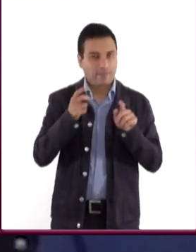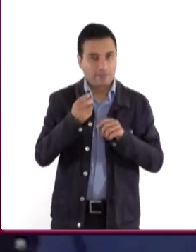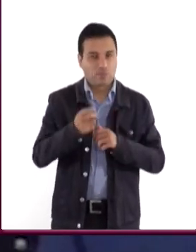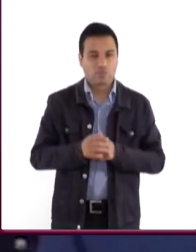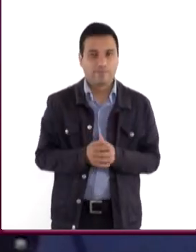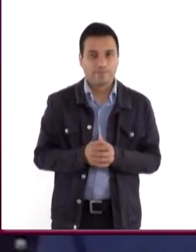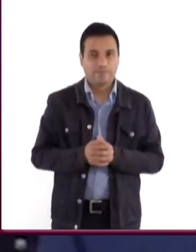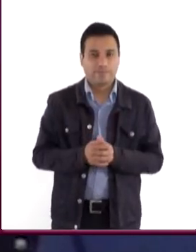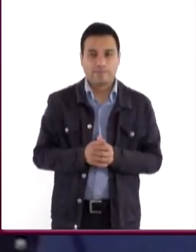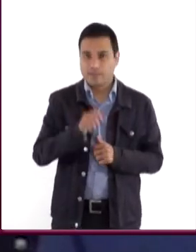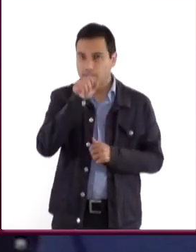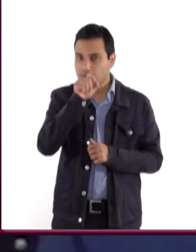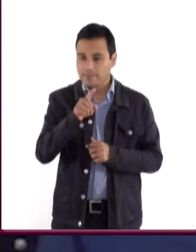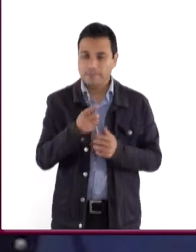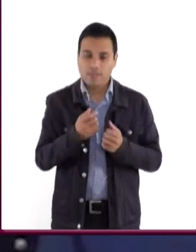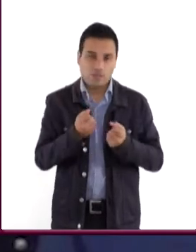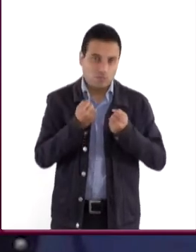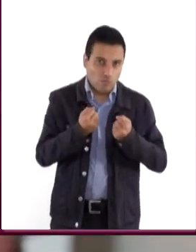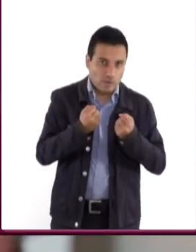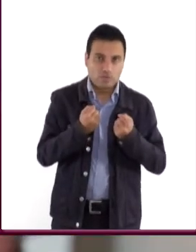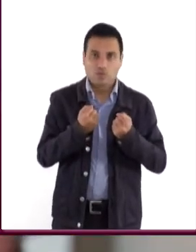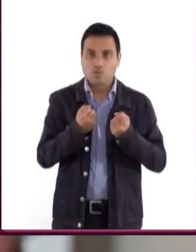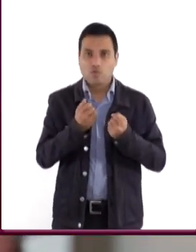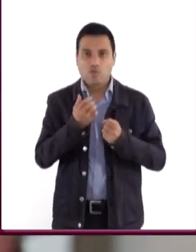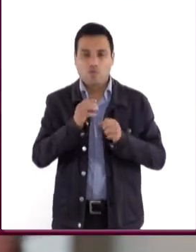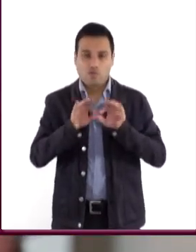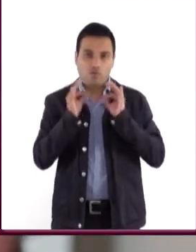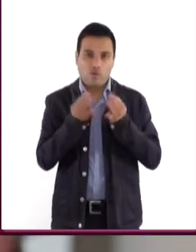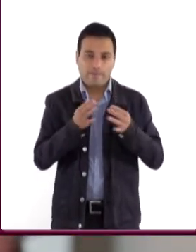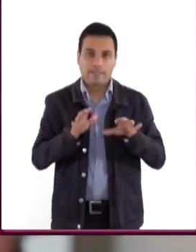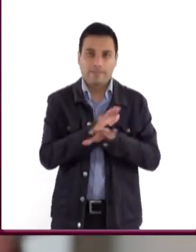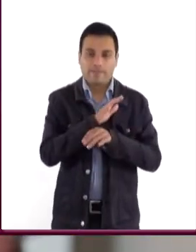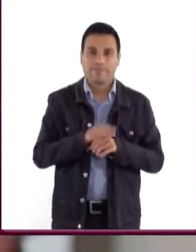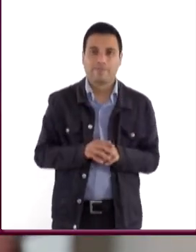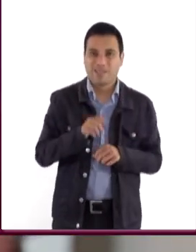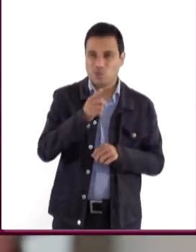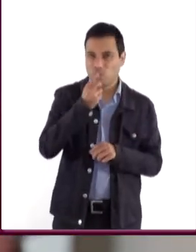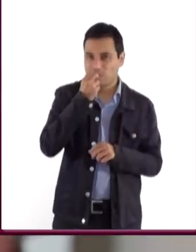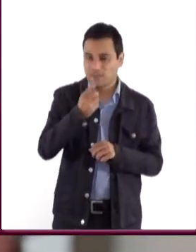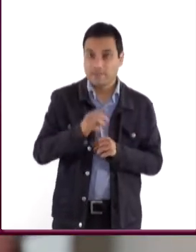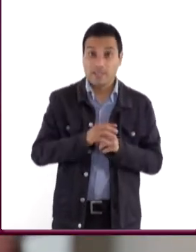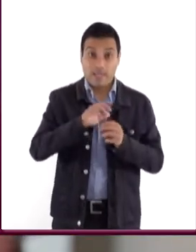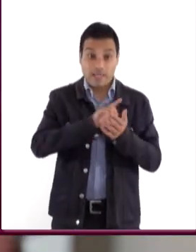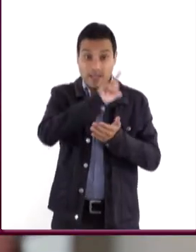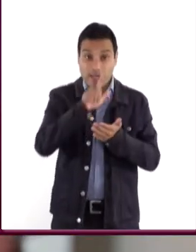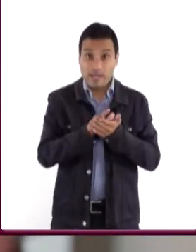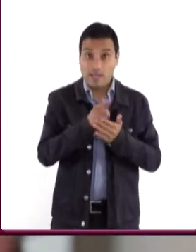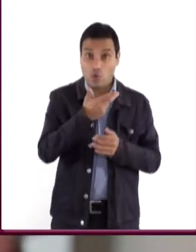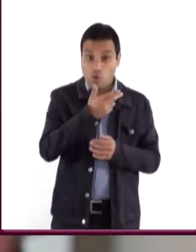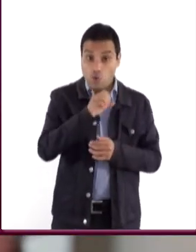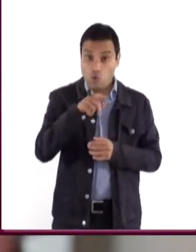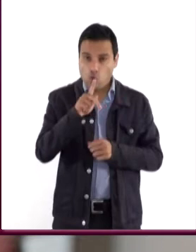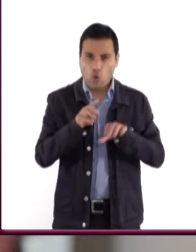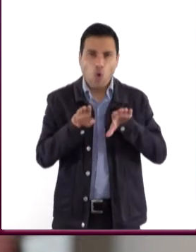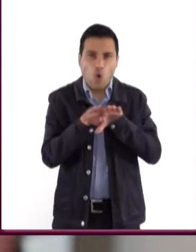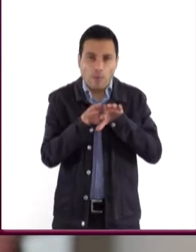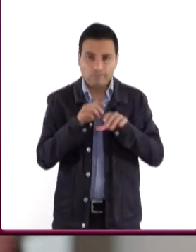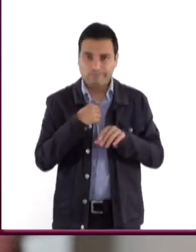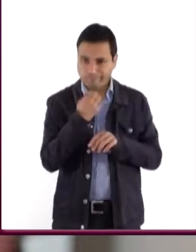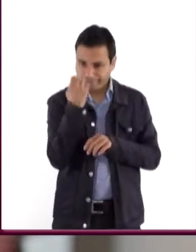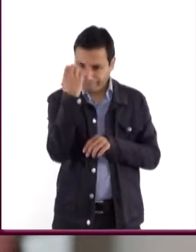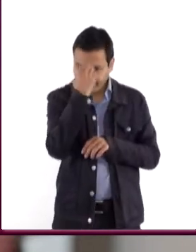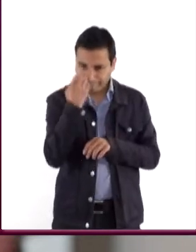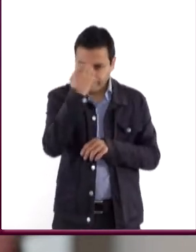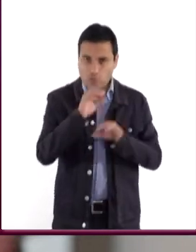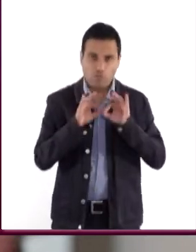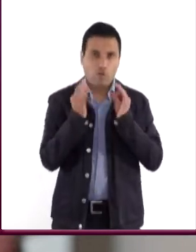las deformaciones y los esfuerzos. Y entonces, como nos dices, ¿no? La ley de Hooke se resuelve de una manera analítica, pero